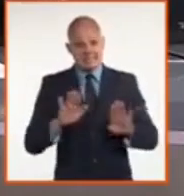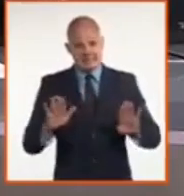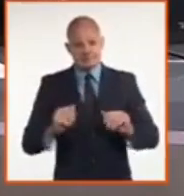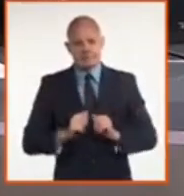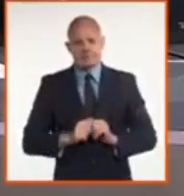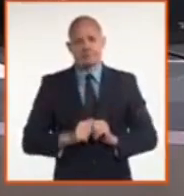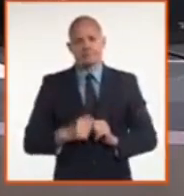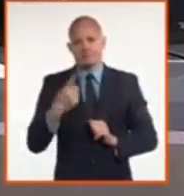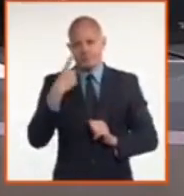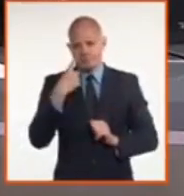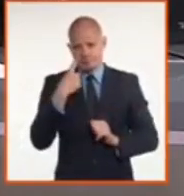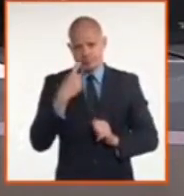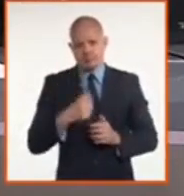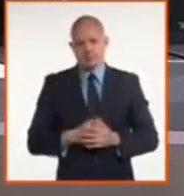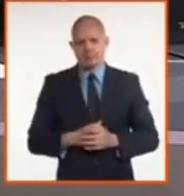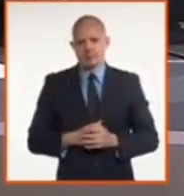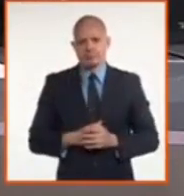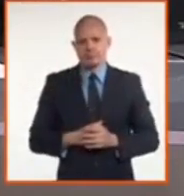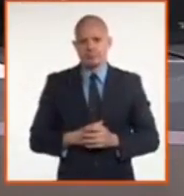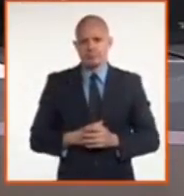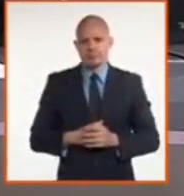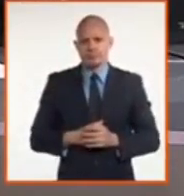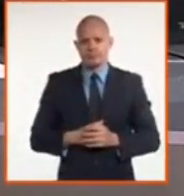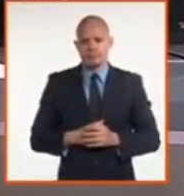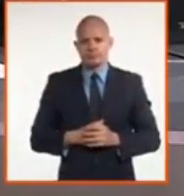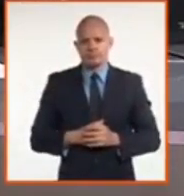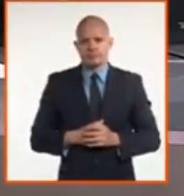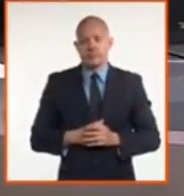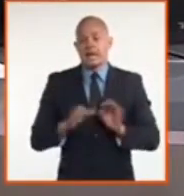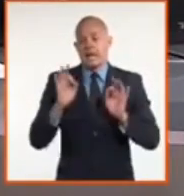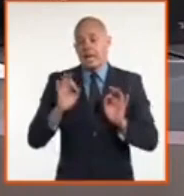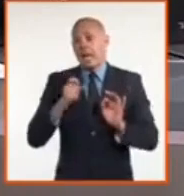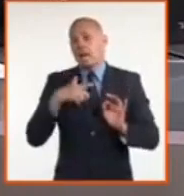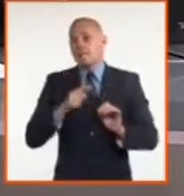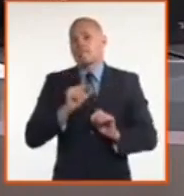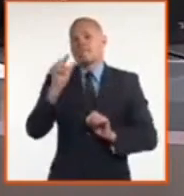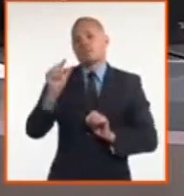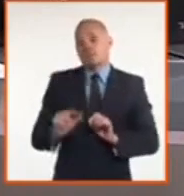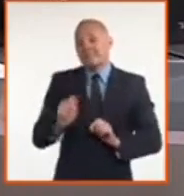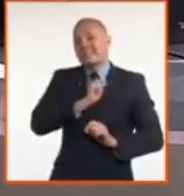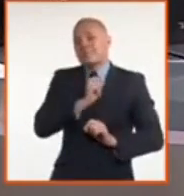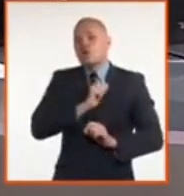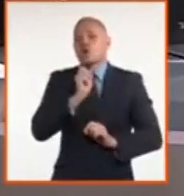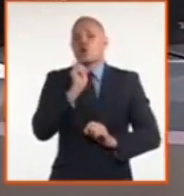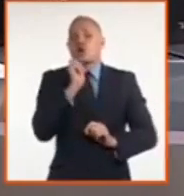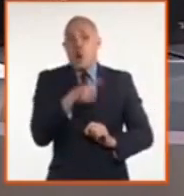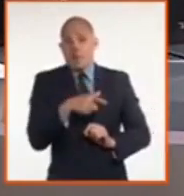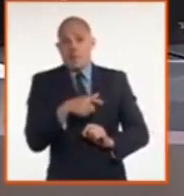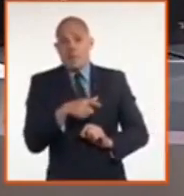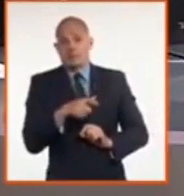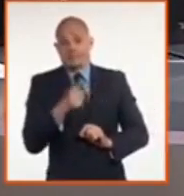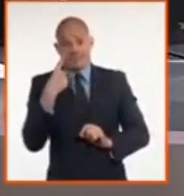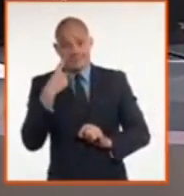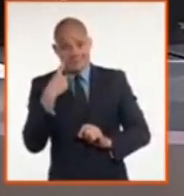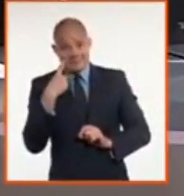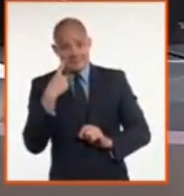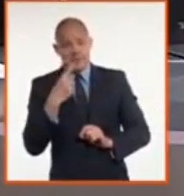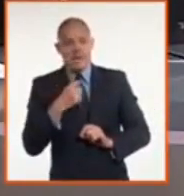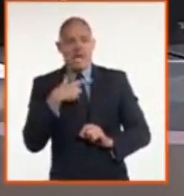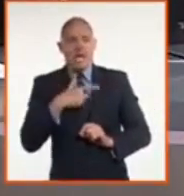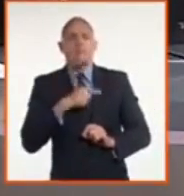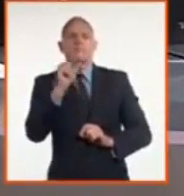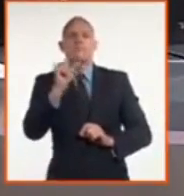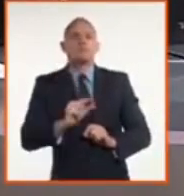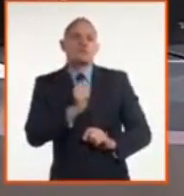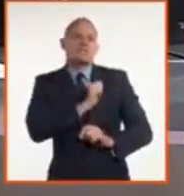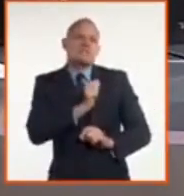venta sólo podrán ir personas naturales limita entonces la decisión anterior para la compra de que las mipymes